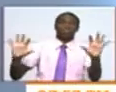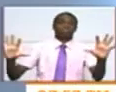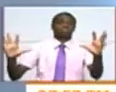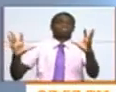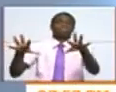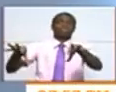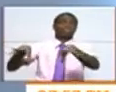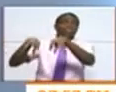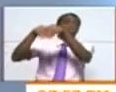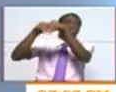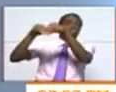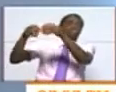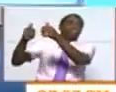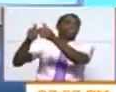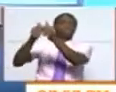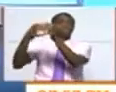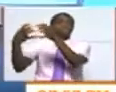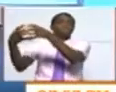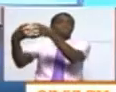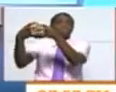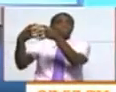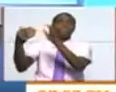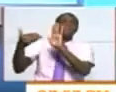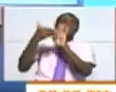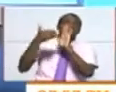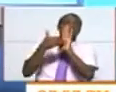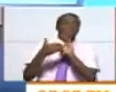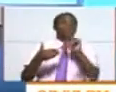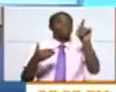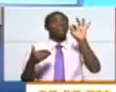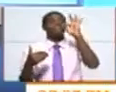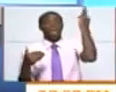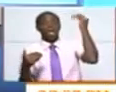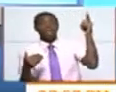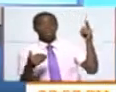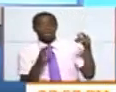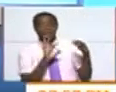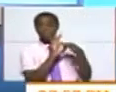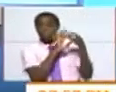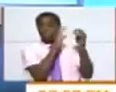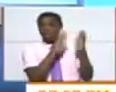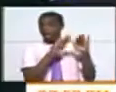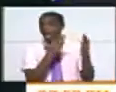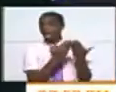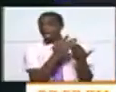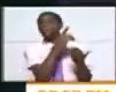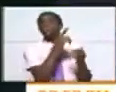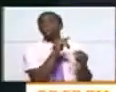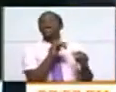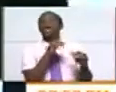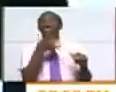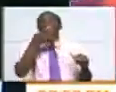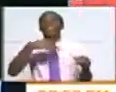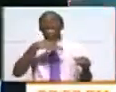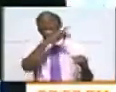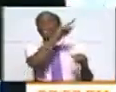total. Recibir llamadas desde Francia, de mis compañeros de clase, desde Italia, de mis compañeros de